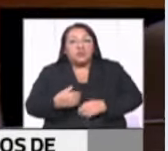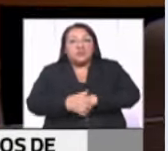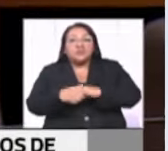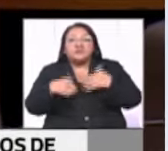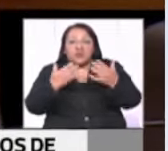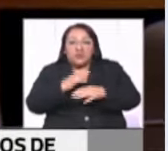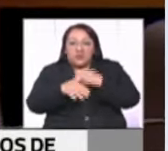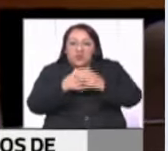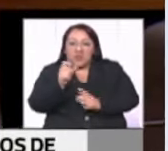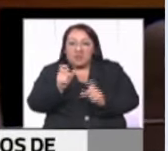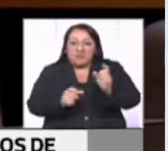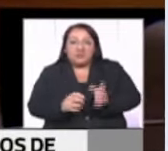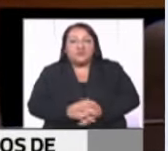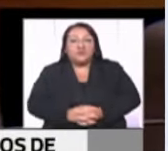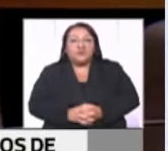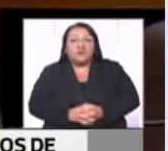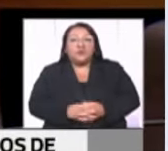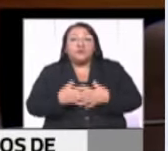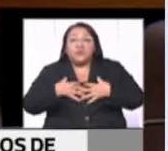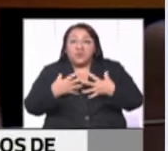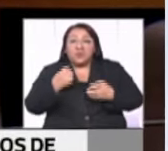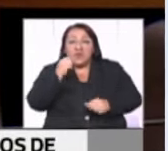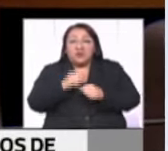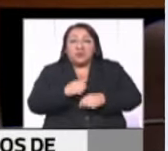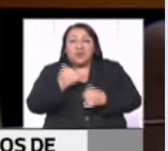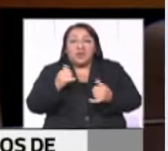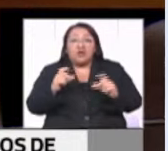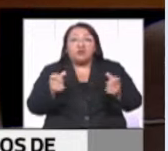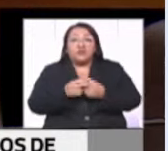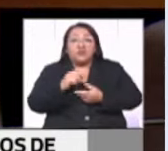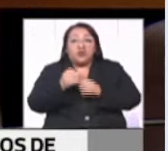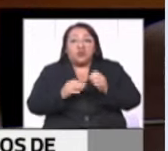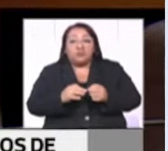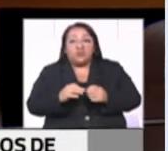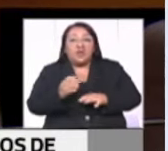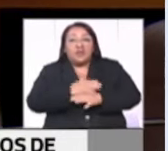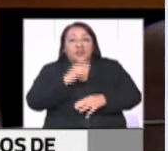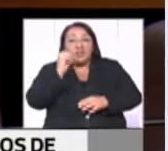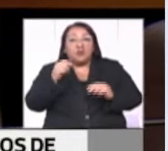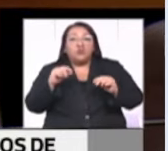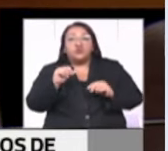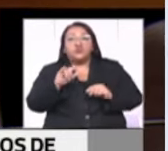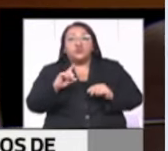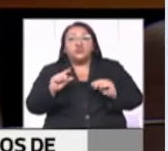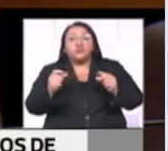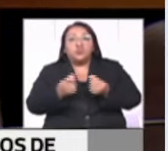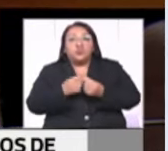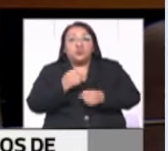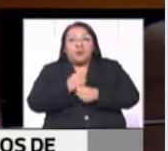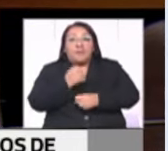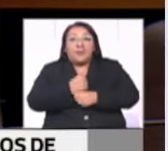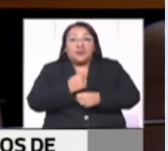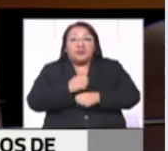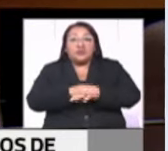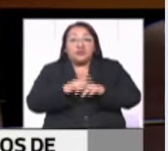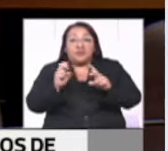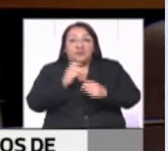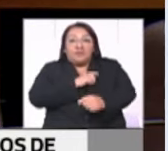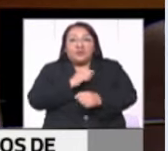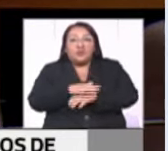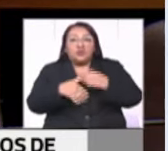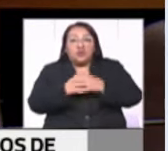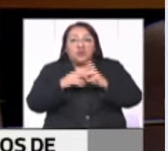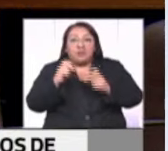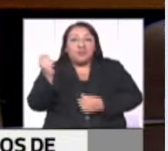delegación. Quería hacerles acordar de que en la Comisión de Economía se creó un grupo, un subgrupo de trabajo para trabajar el tema de fortalecimiento del